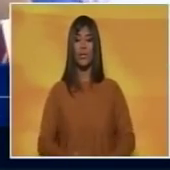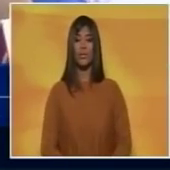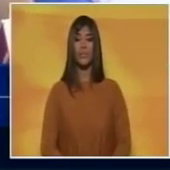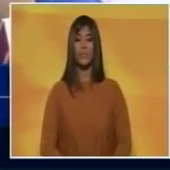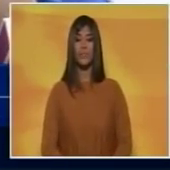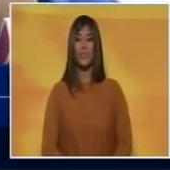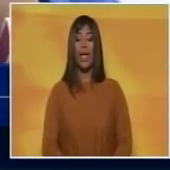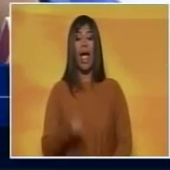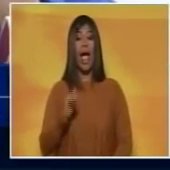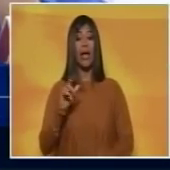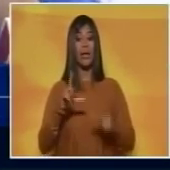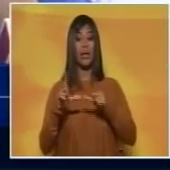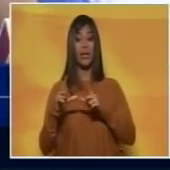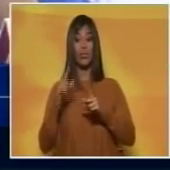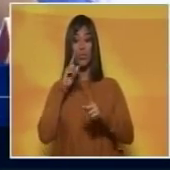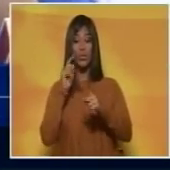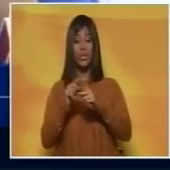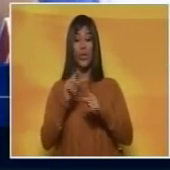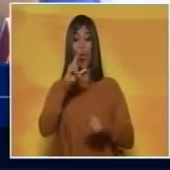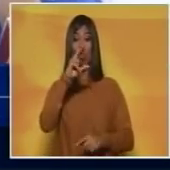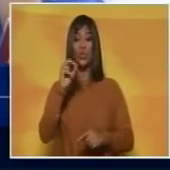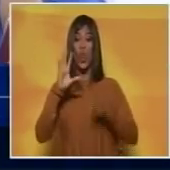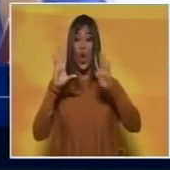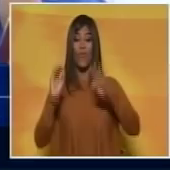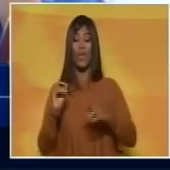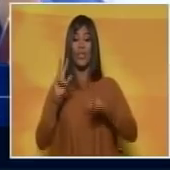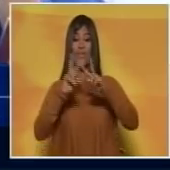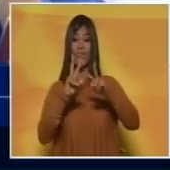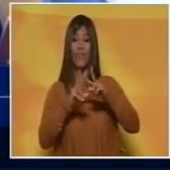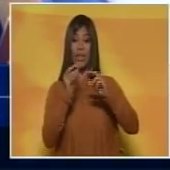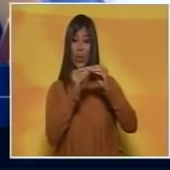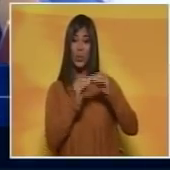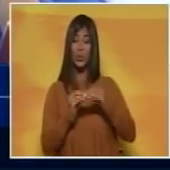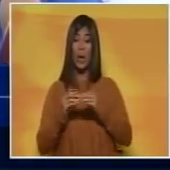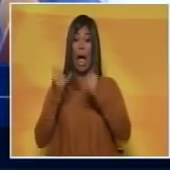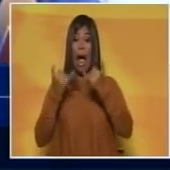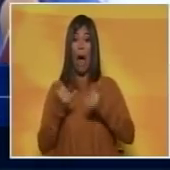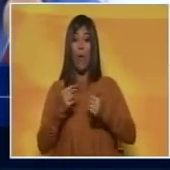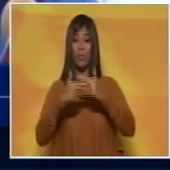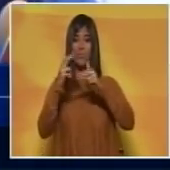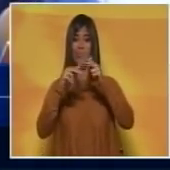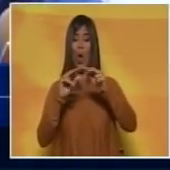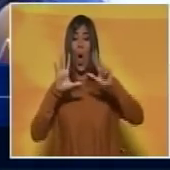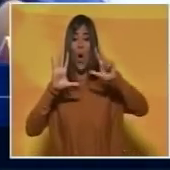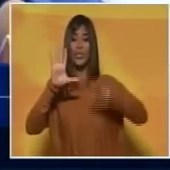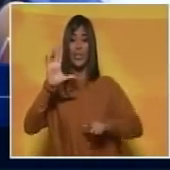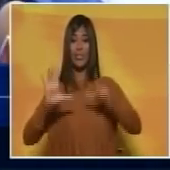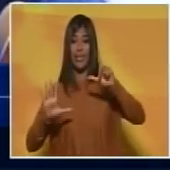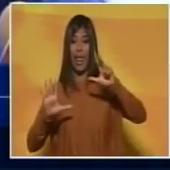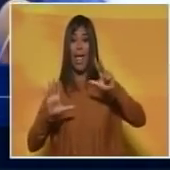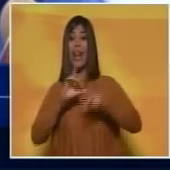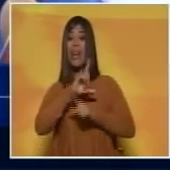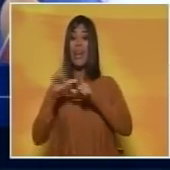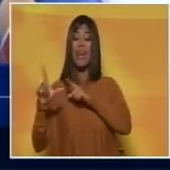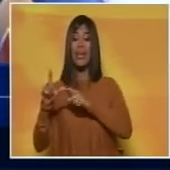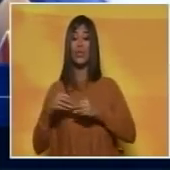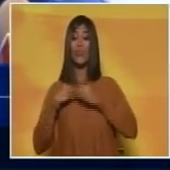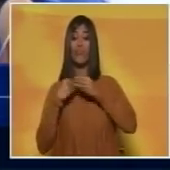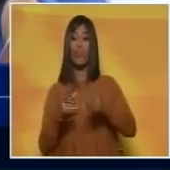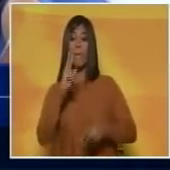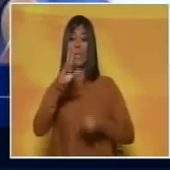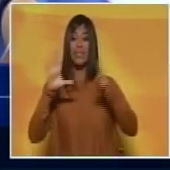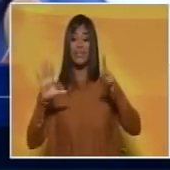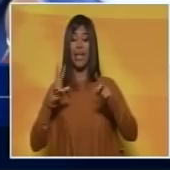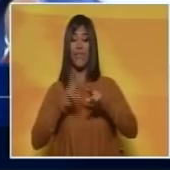programadas 290 viviendas y hemos construido 83. Hoy entregando 26 viviendas a 26